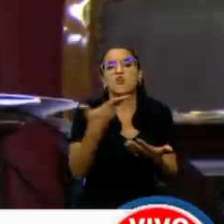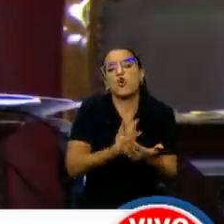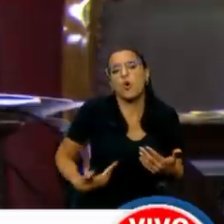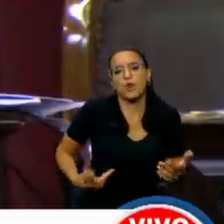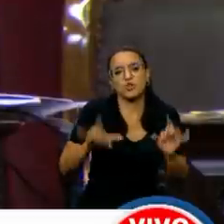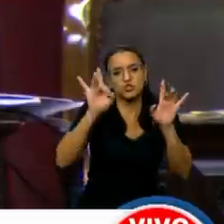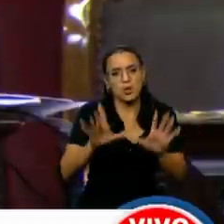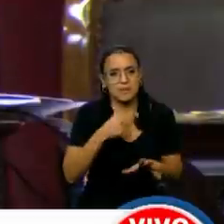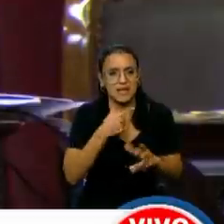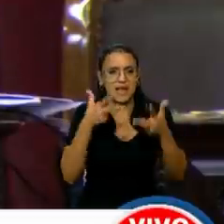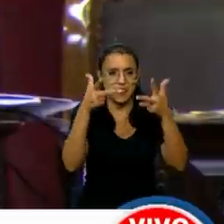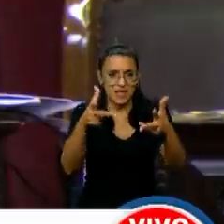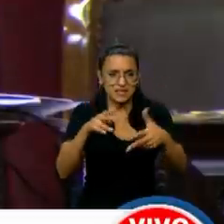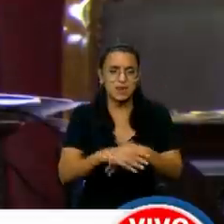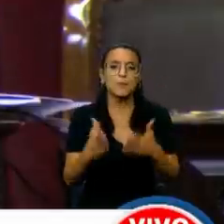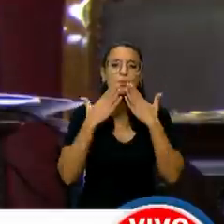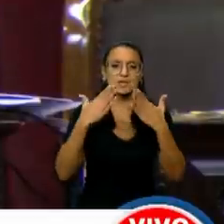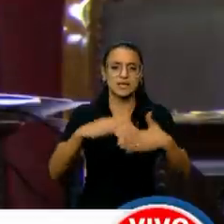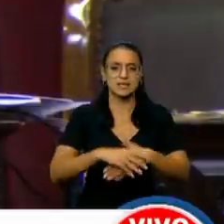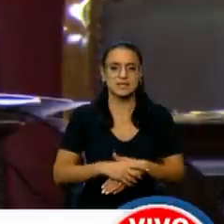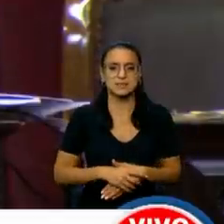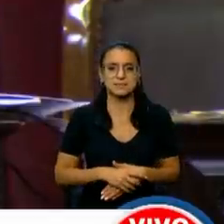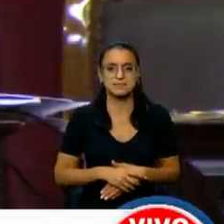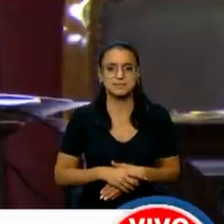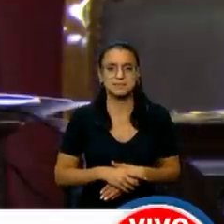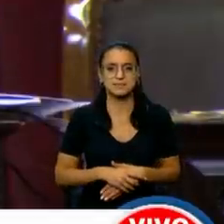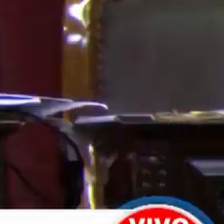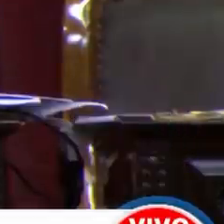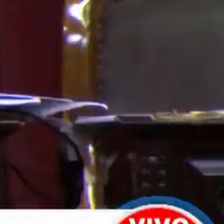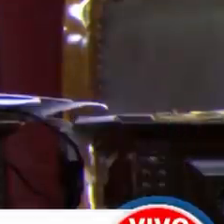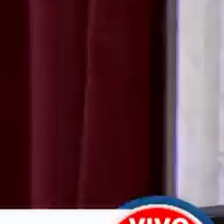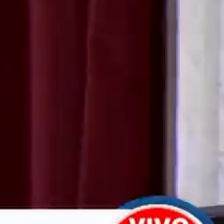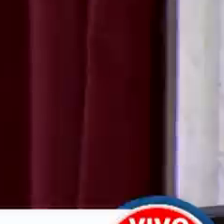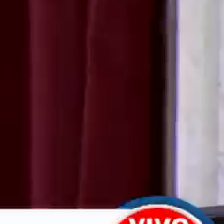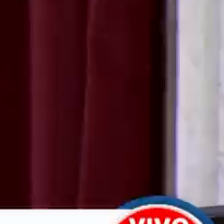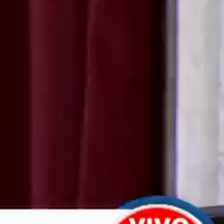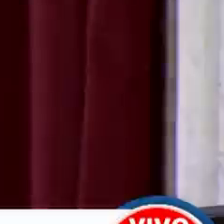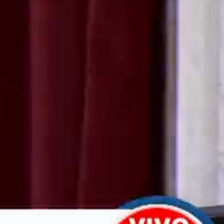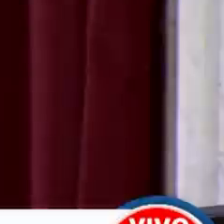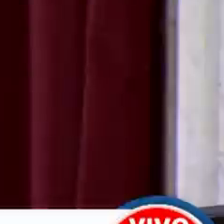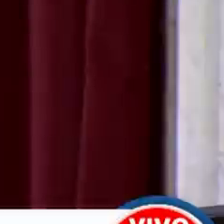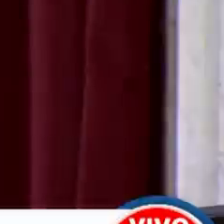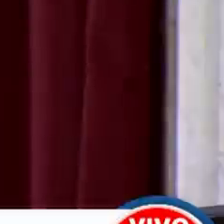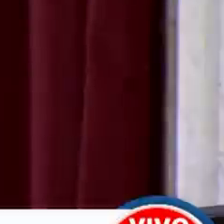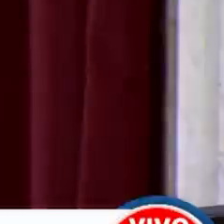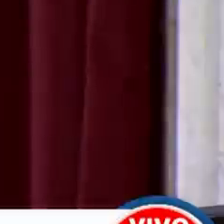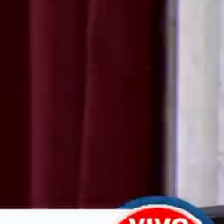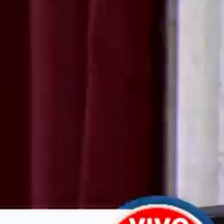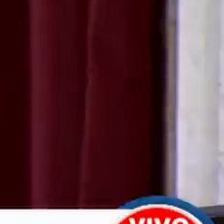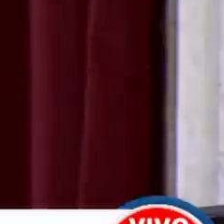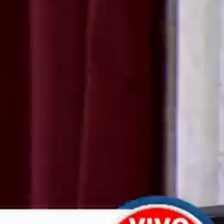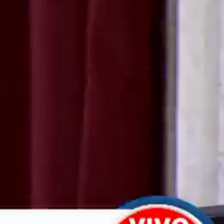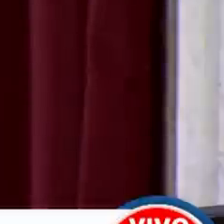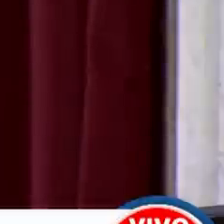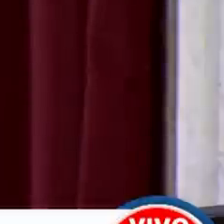solo esto quería decir presidente muchas gracias gracias diputada por la provincia de chubut anaclara romero tienen la palabra